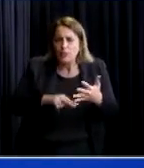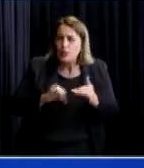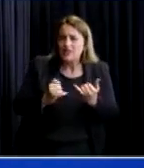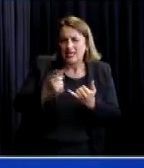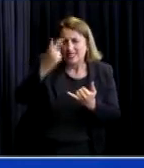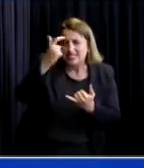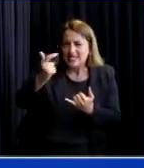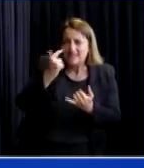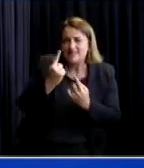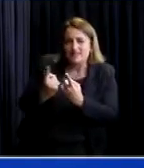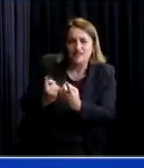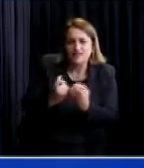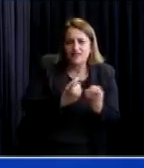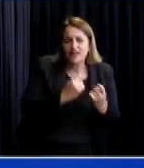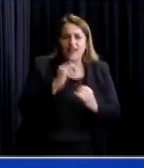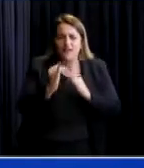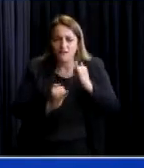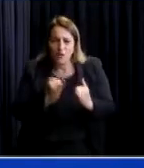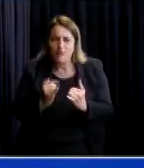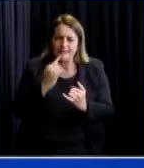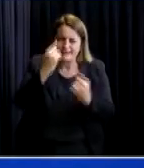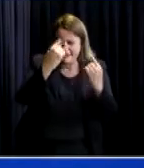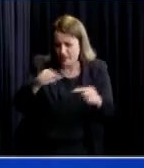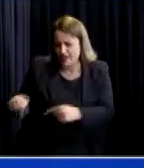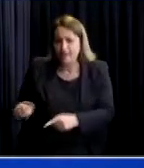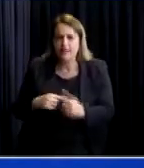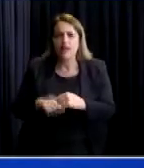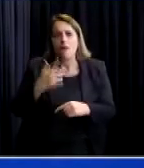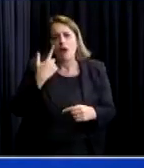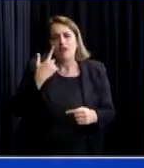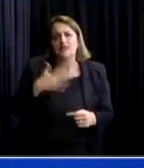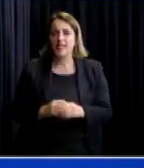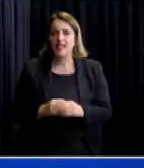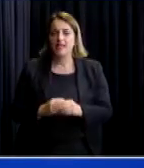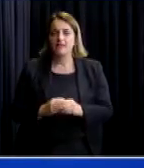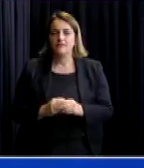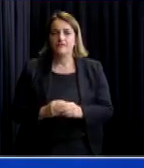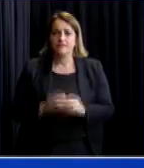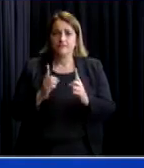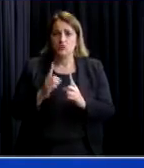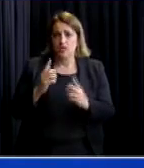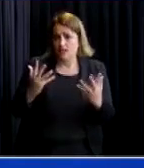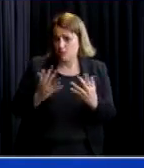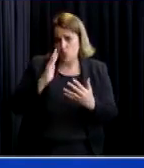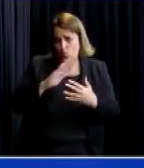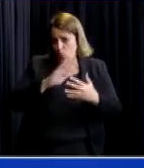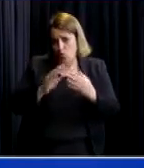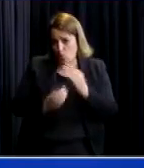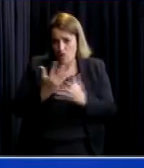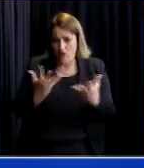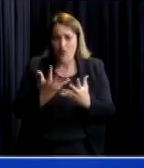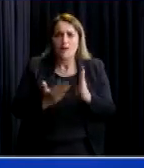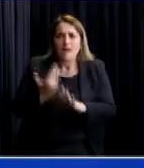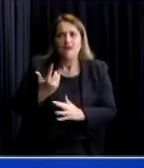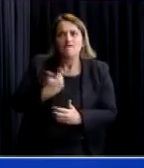ciencia en base al conocimiento del sistema de salud y en este nuevo paso en el cual tenemos más información